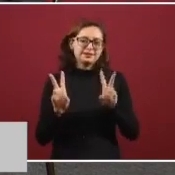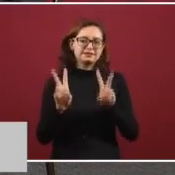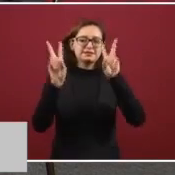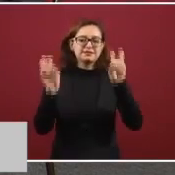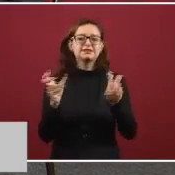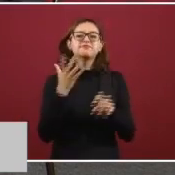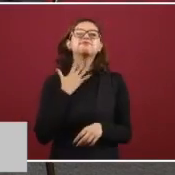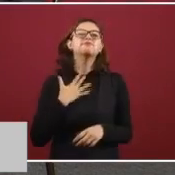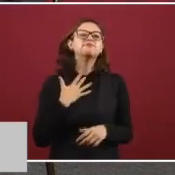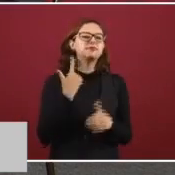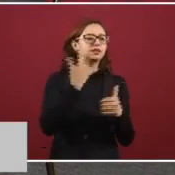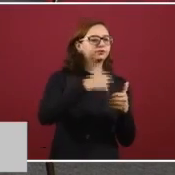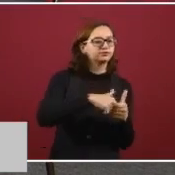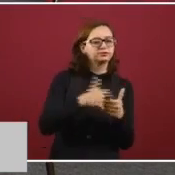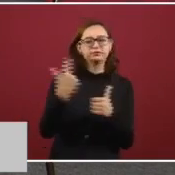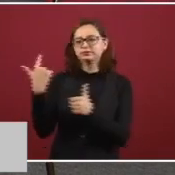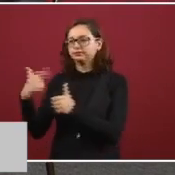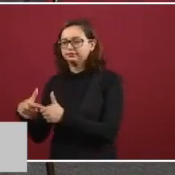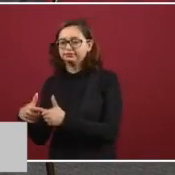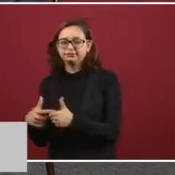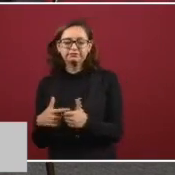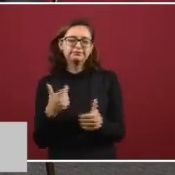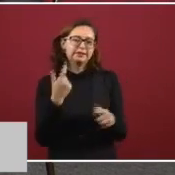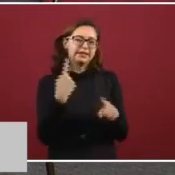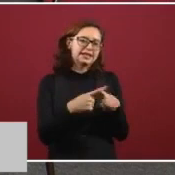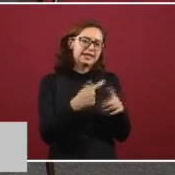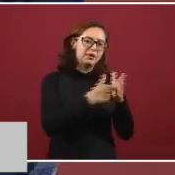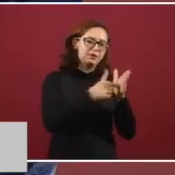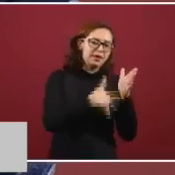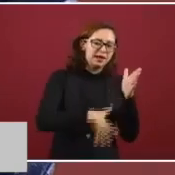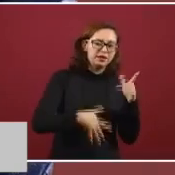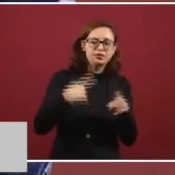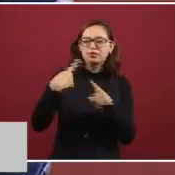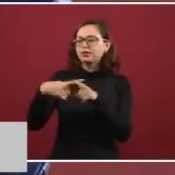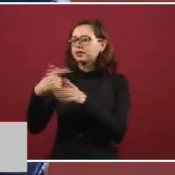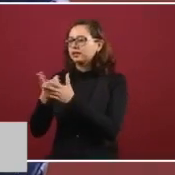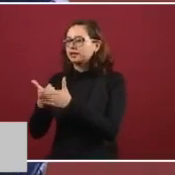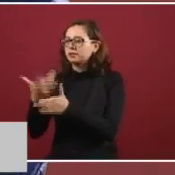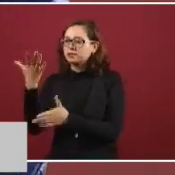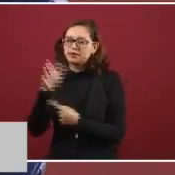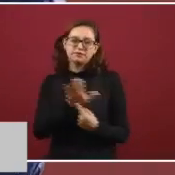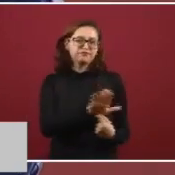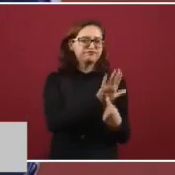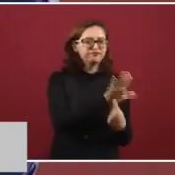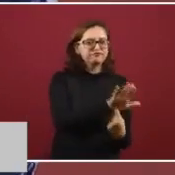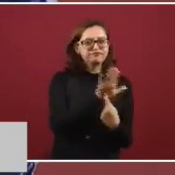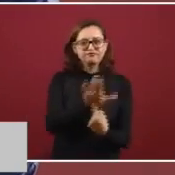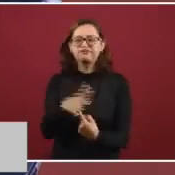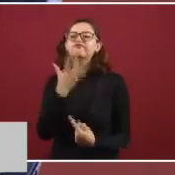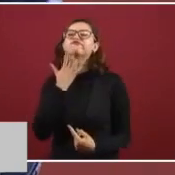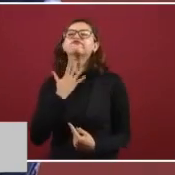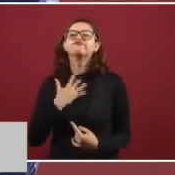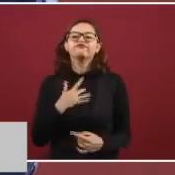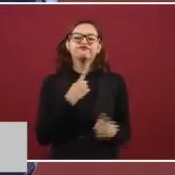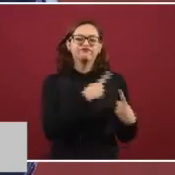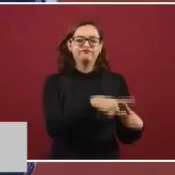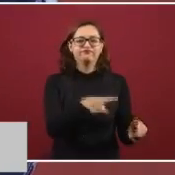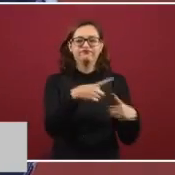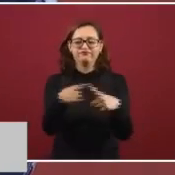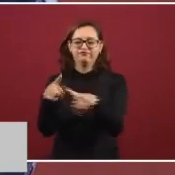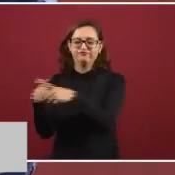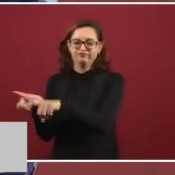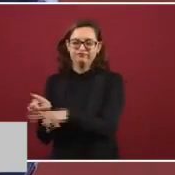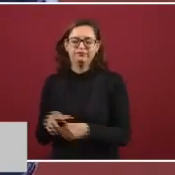A pesar de los 36 años de la llamada política neoliberal, el país avanza con una nueva agenda que tiene como prioridad acabar con la